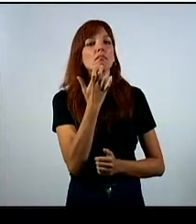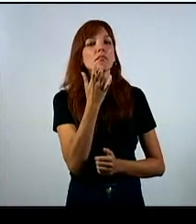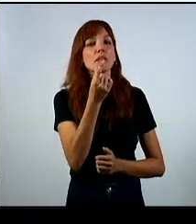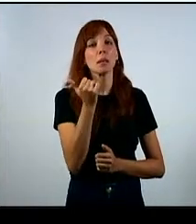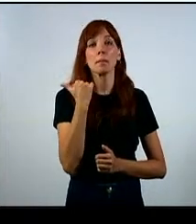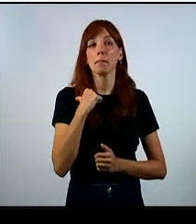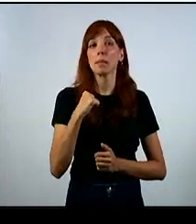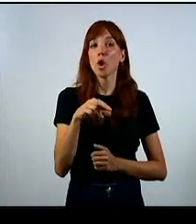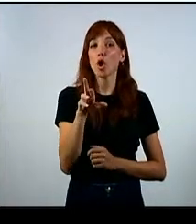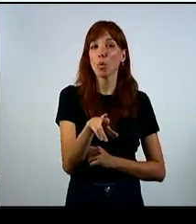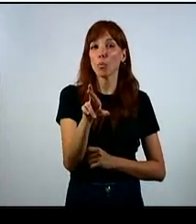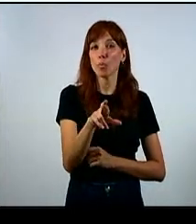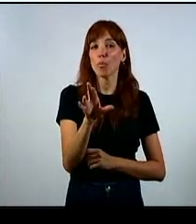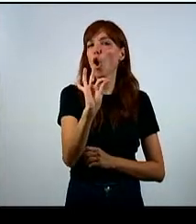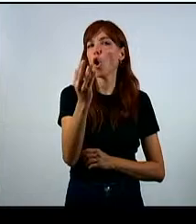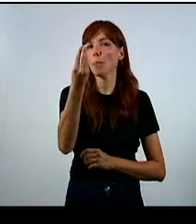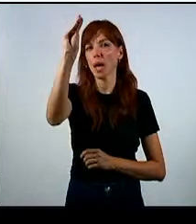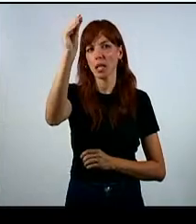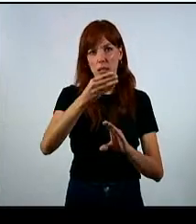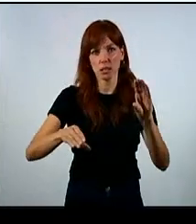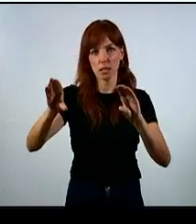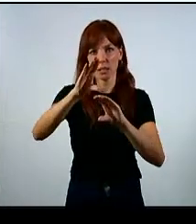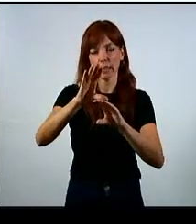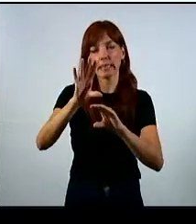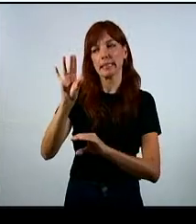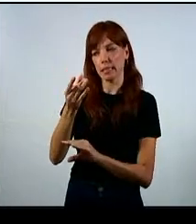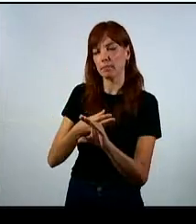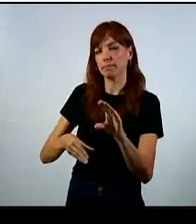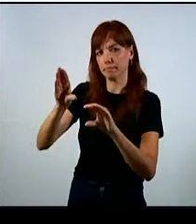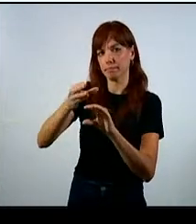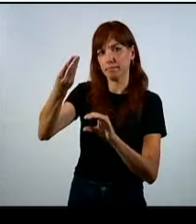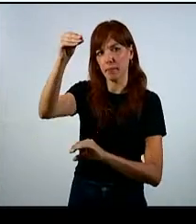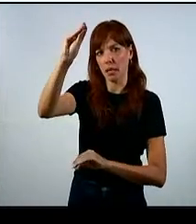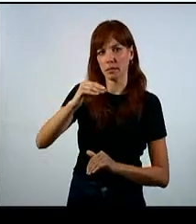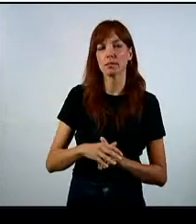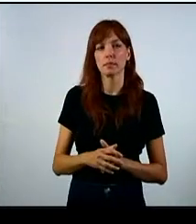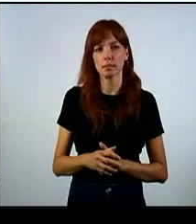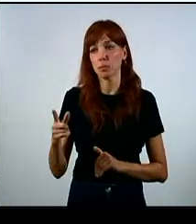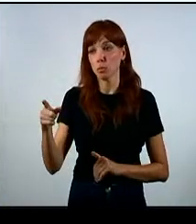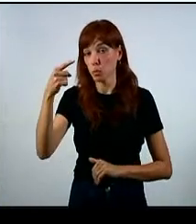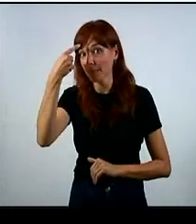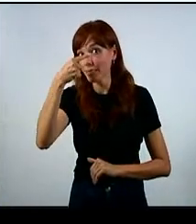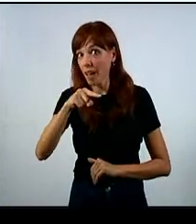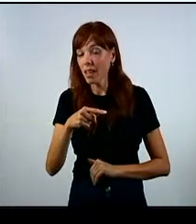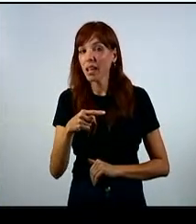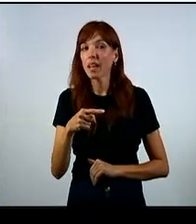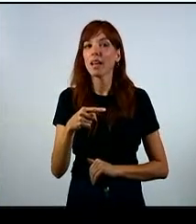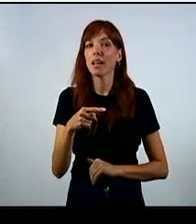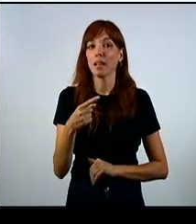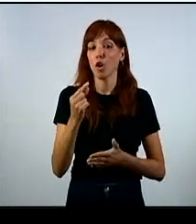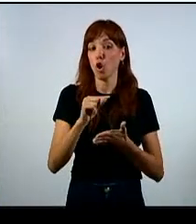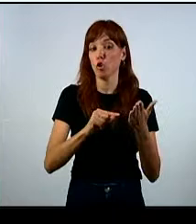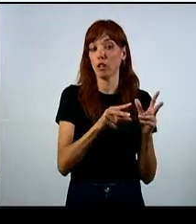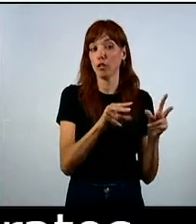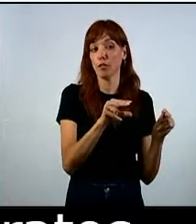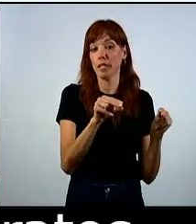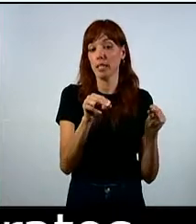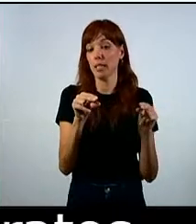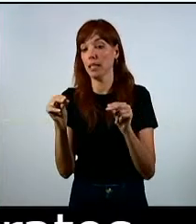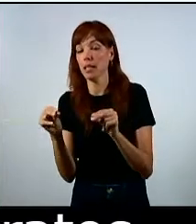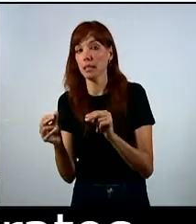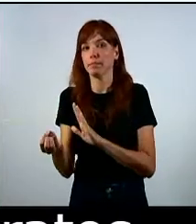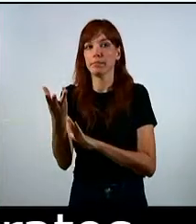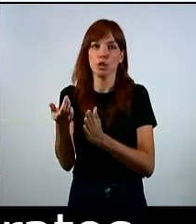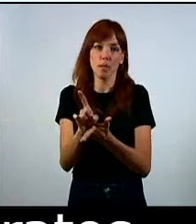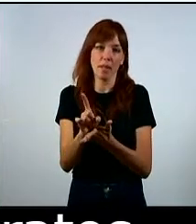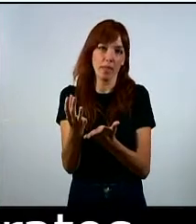Es añadido, es añadido y mejora. Tengan en cuenta que los contratos también van acabando, hay que irlos sacando y hay que irlos